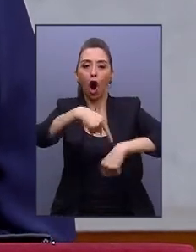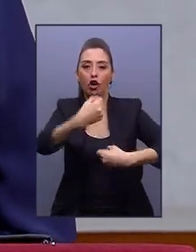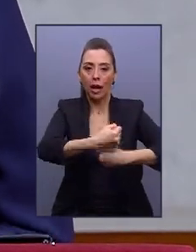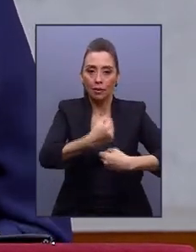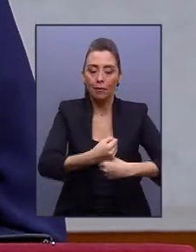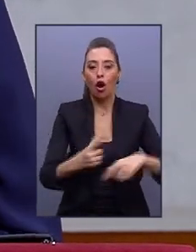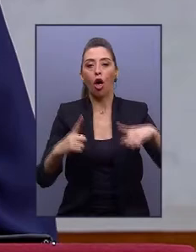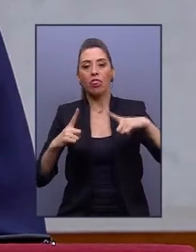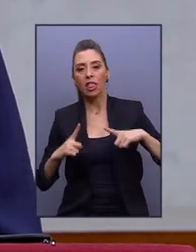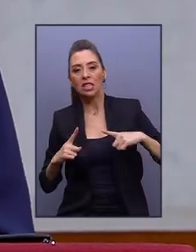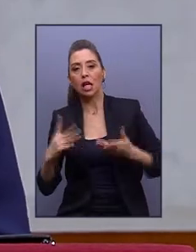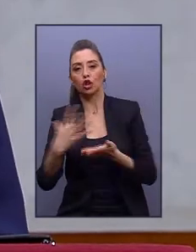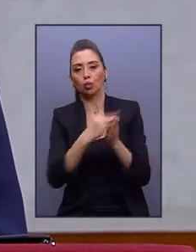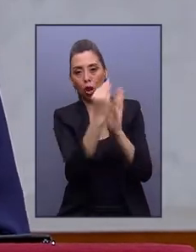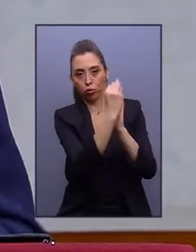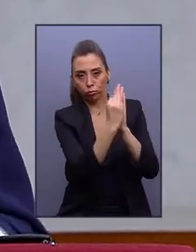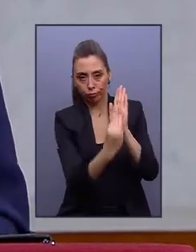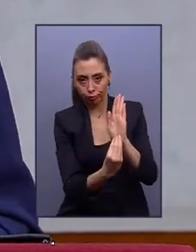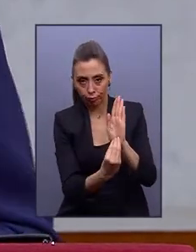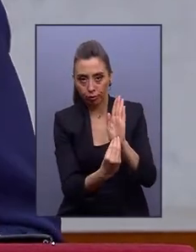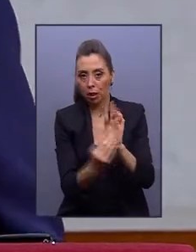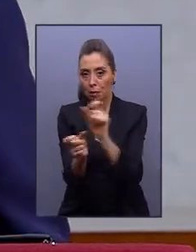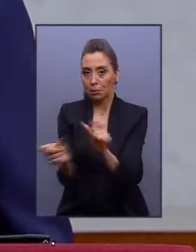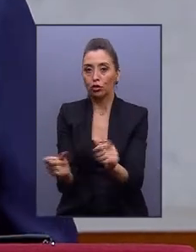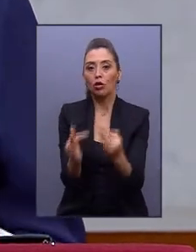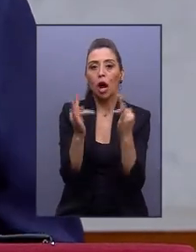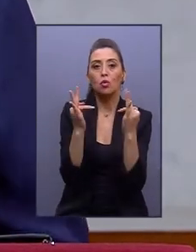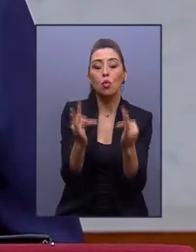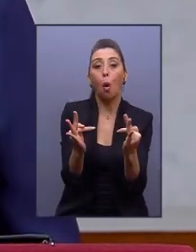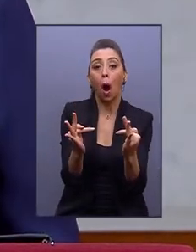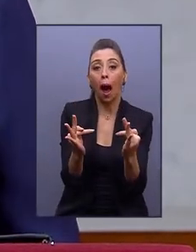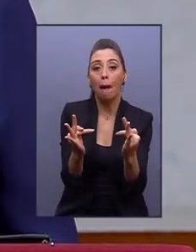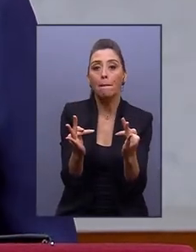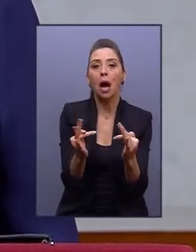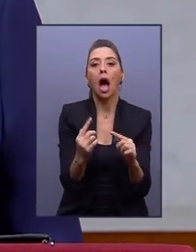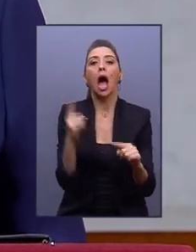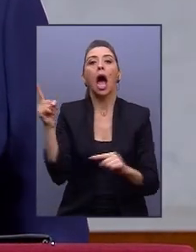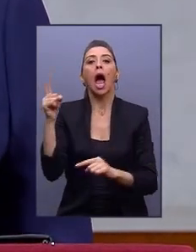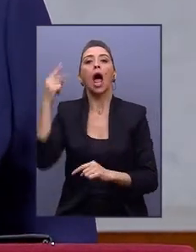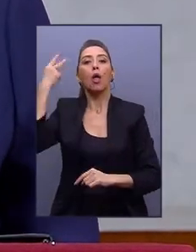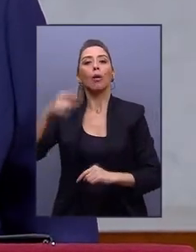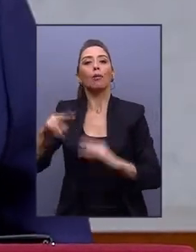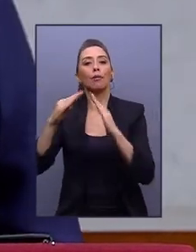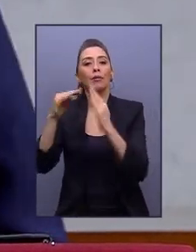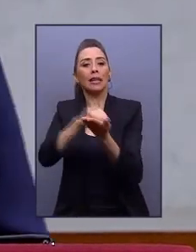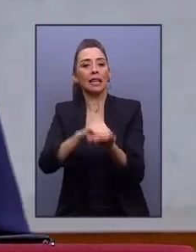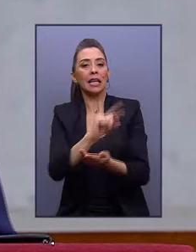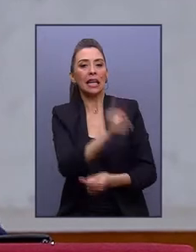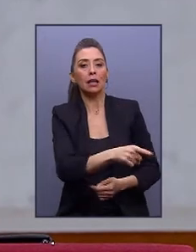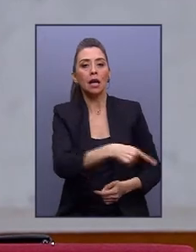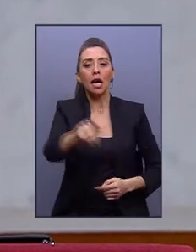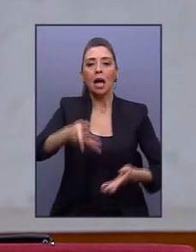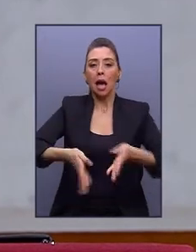los descansos y las remuneraciones, y a quienes nunca más se les podrá exigir uniforme en lugares públicos.